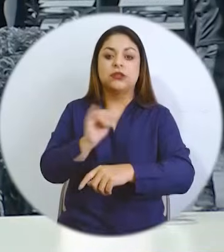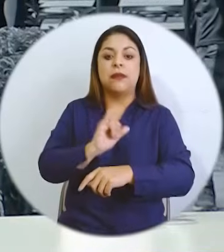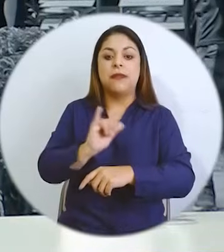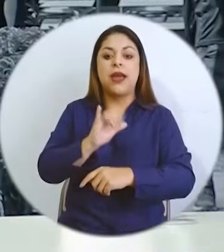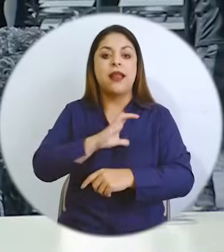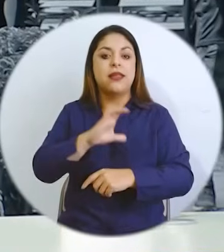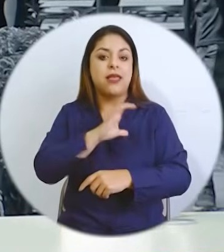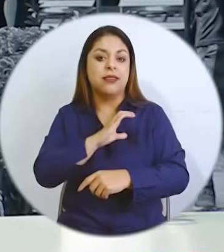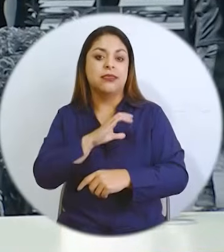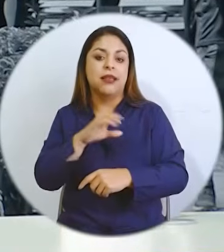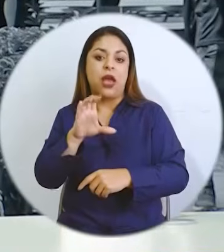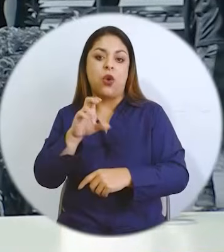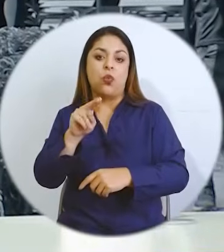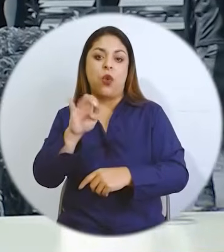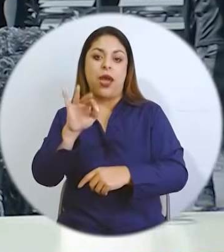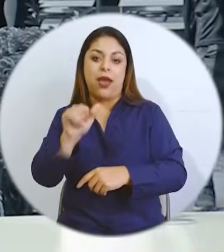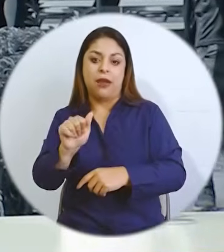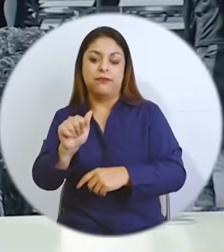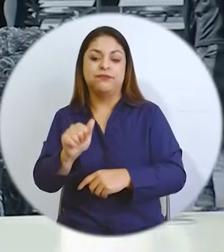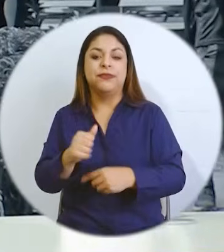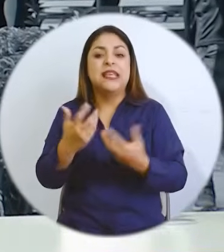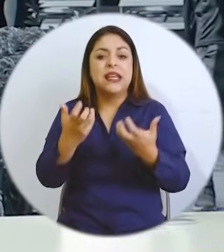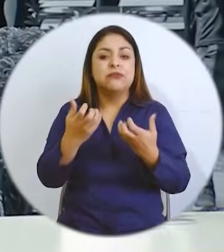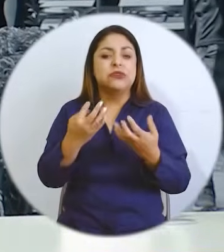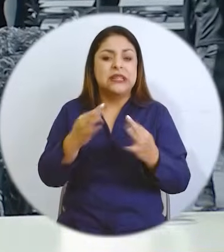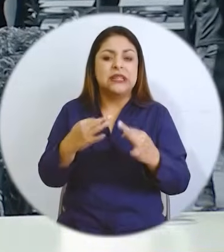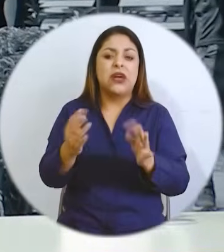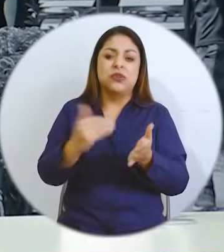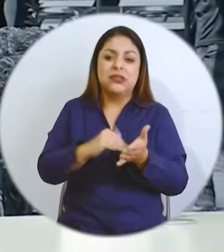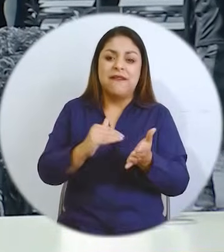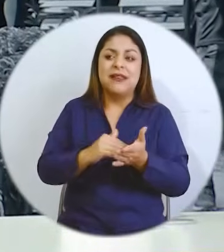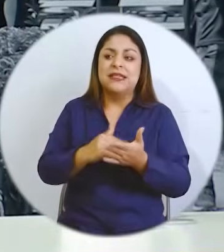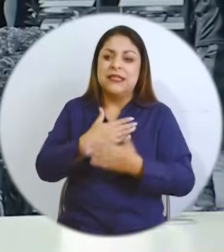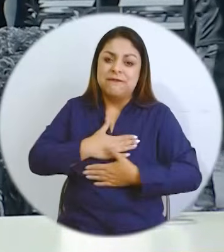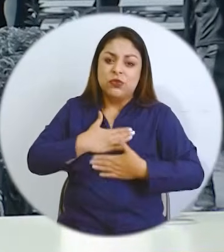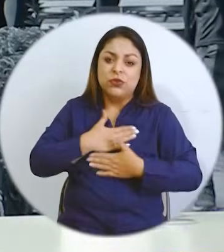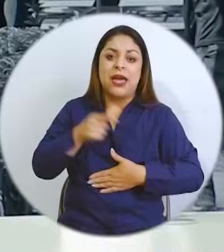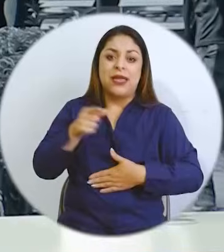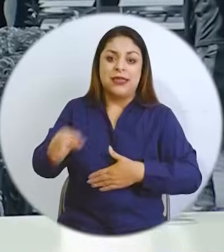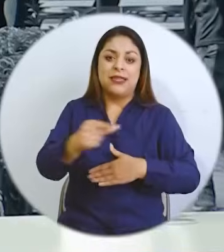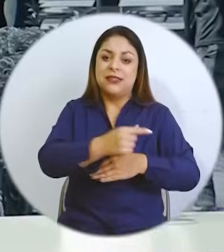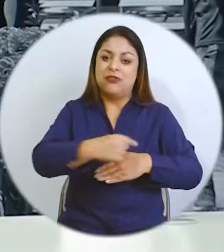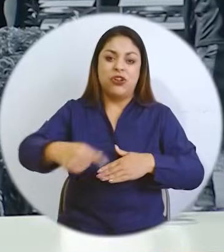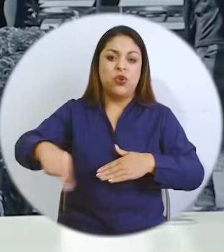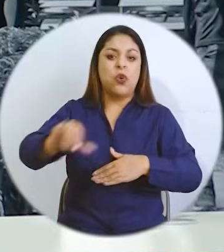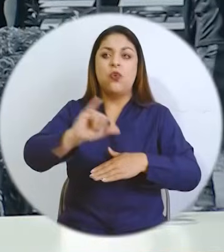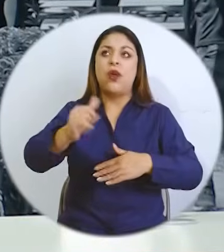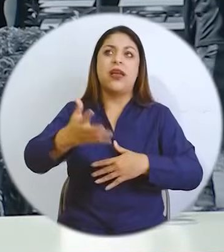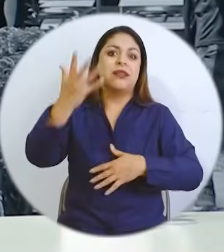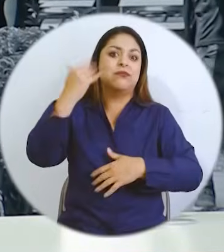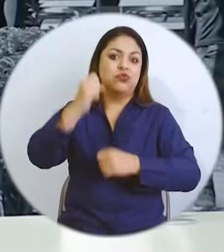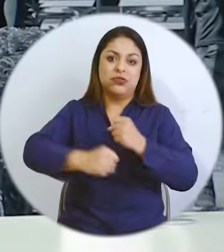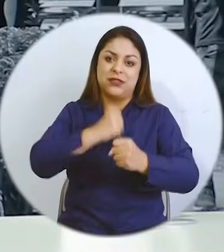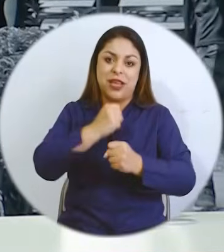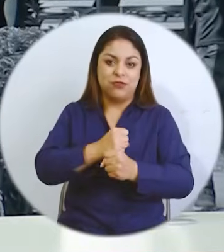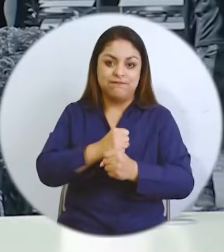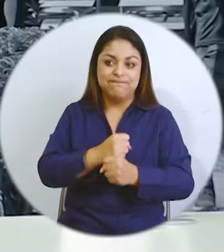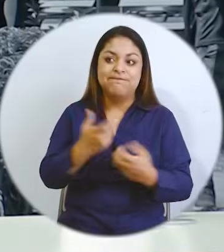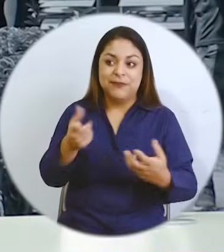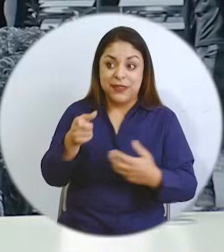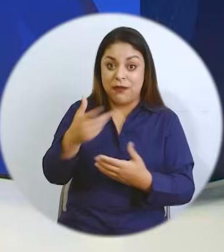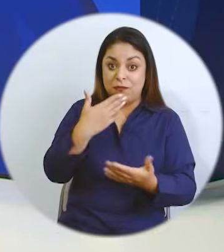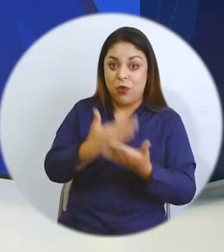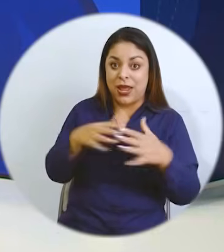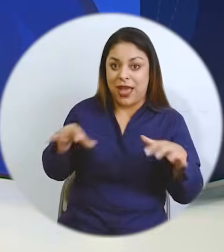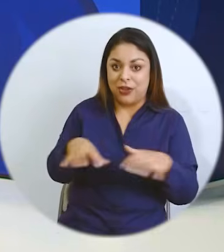mejorando también la calidad de la cuenca y estamos tratando de que volvamos a sentir el arraigo a la cuenca y que podamos disfrutar de ese río como se hacía